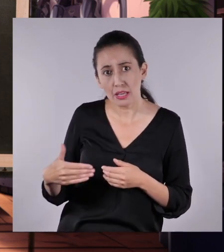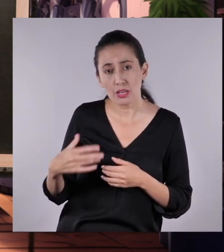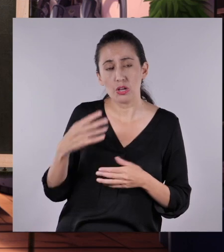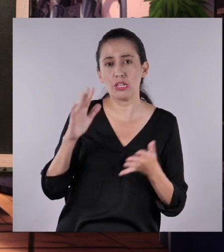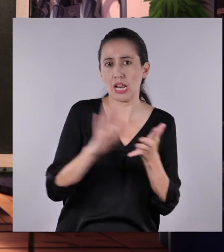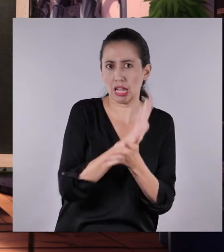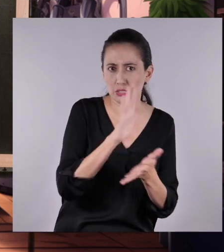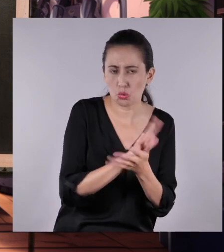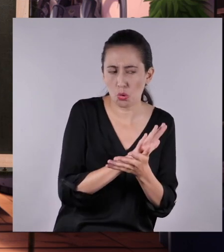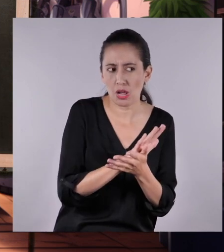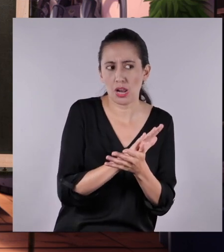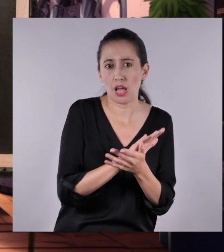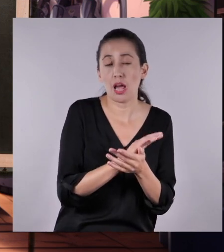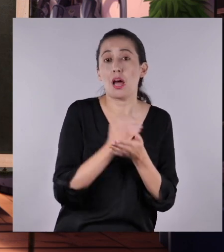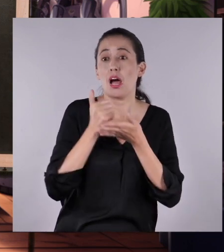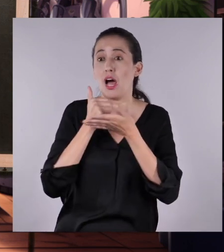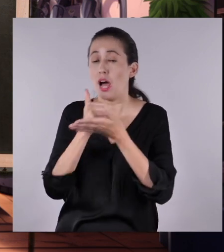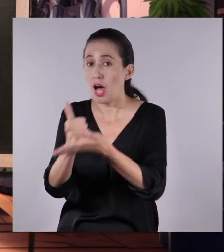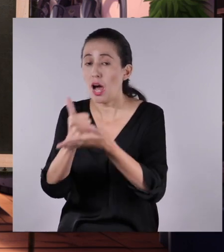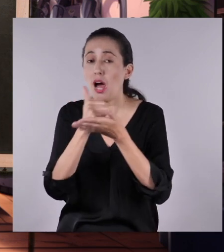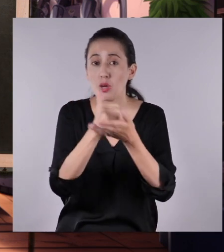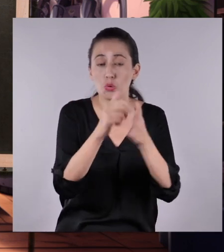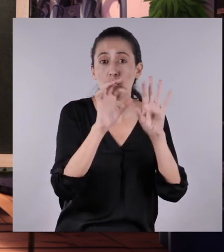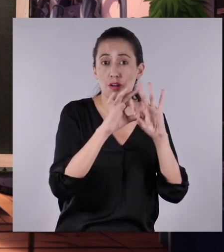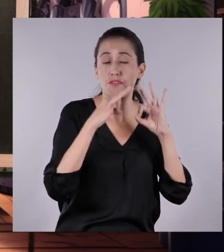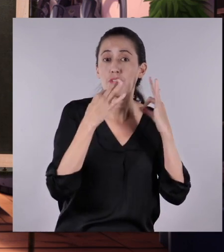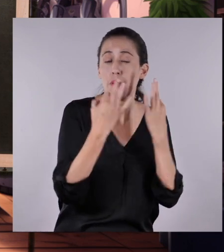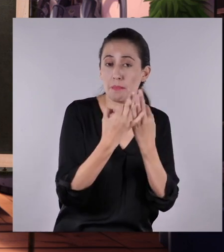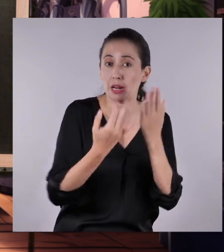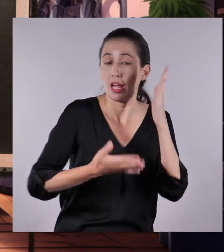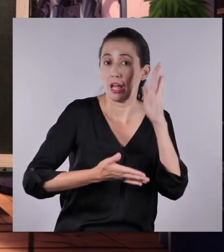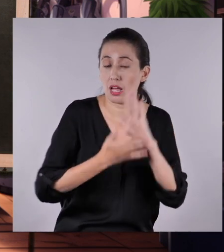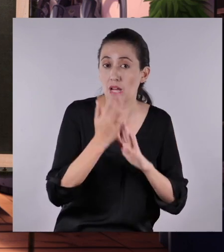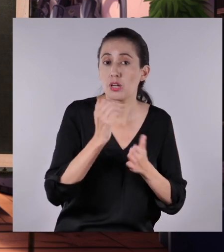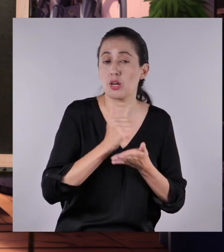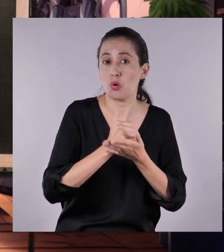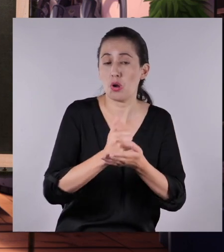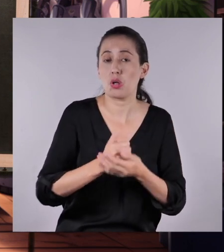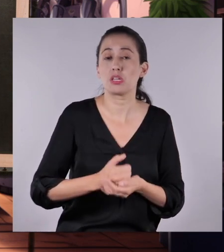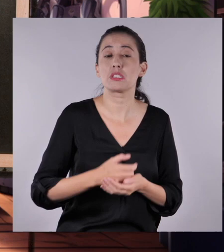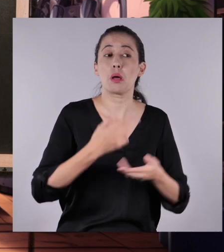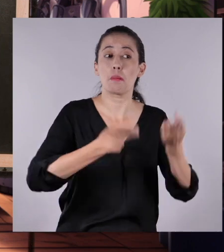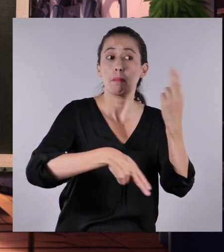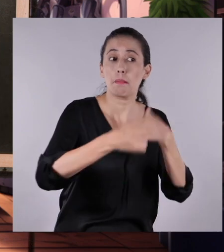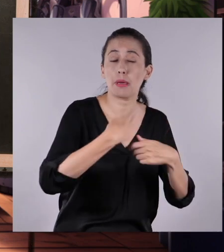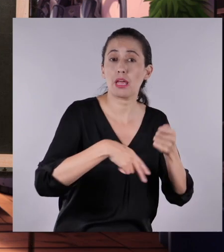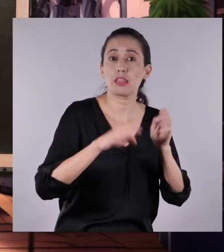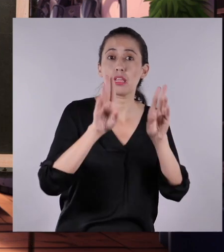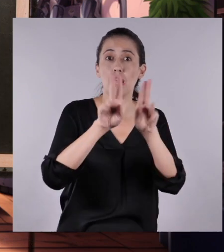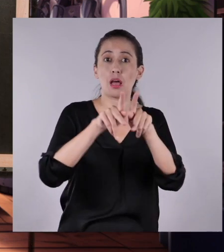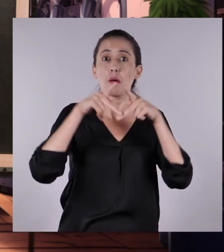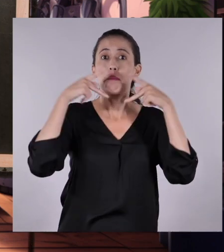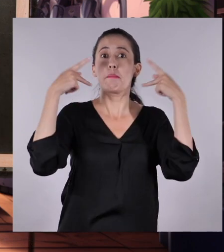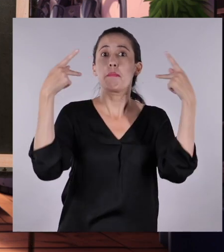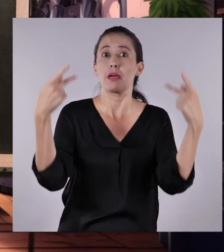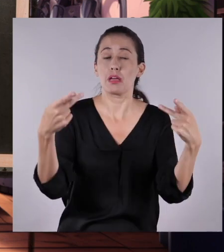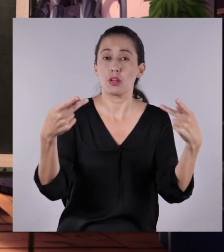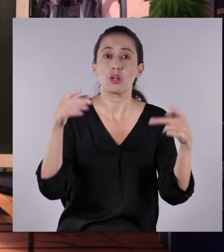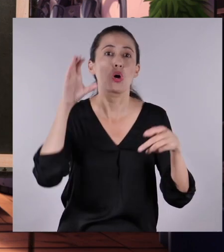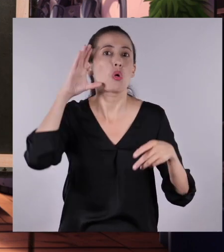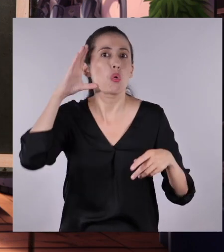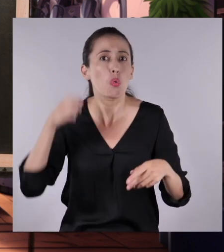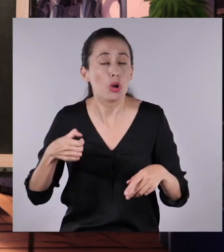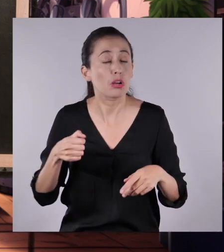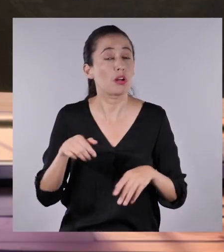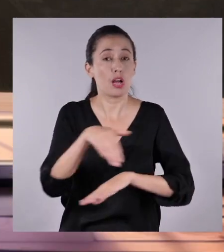pequeño asistía a la escuela y para ayudar económicamente a su familia, después de la escuela solía vender periódicos en el mercado de la